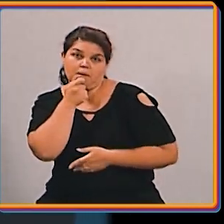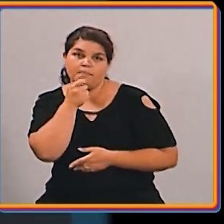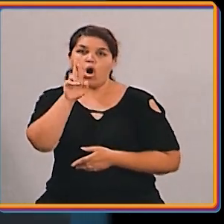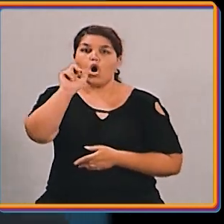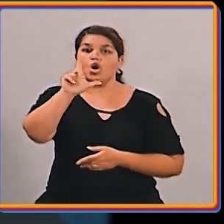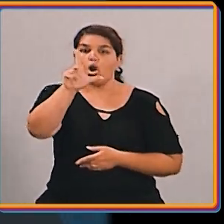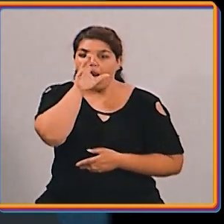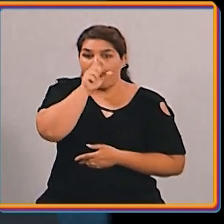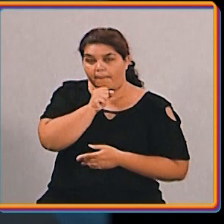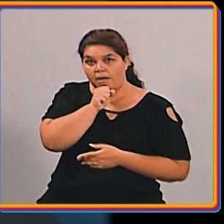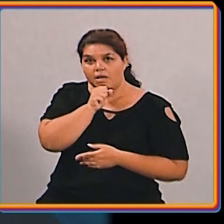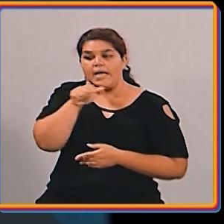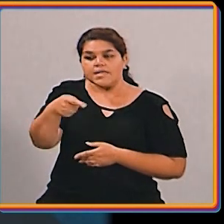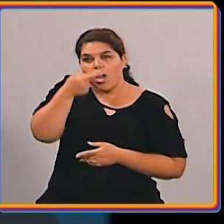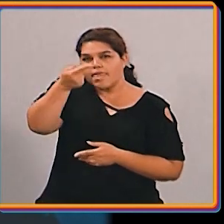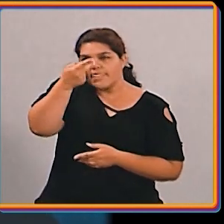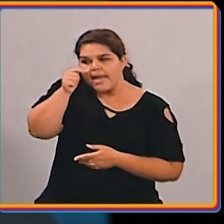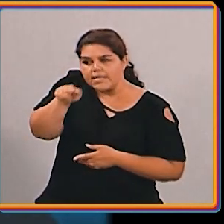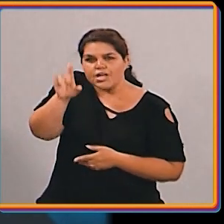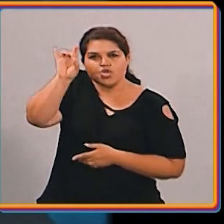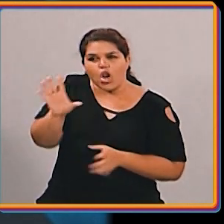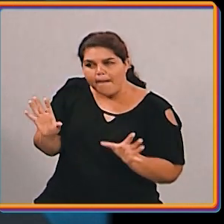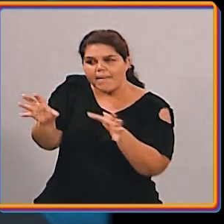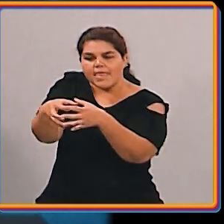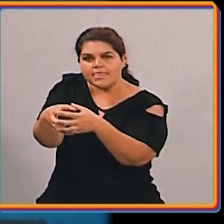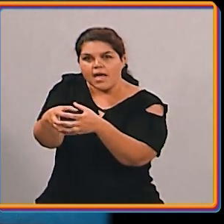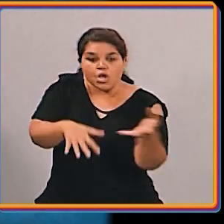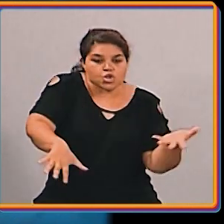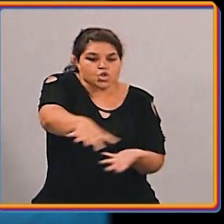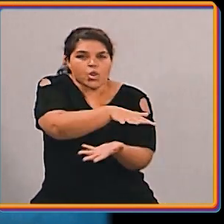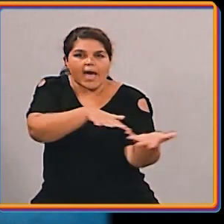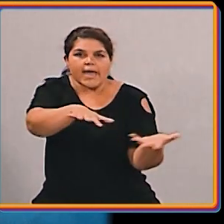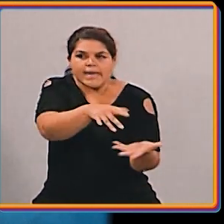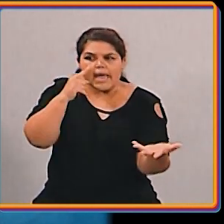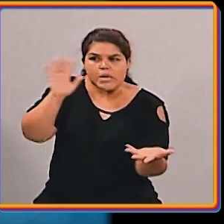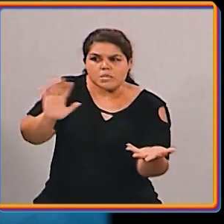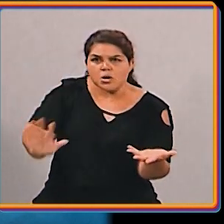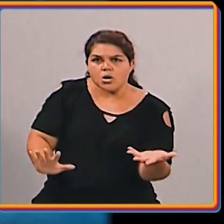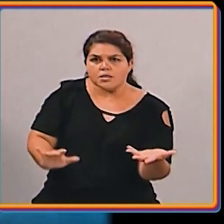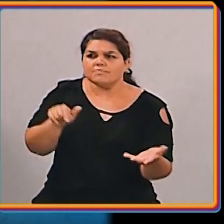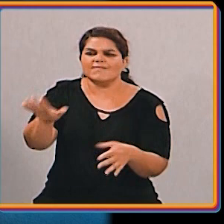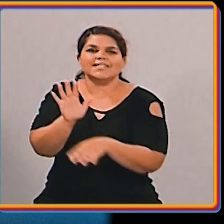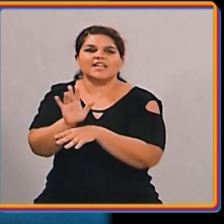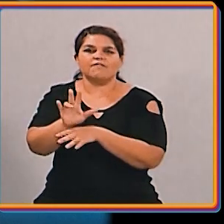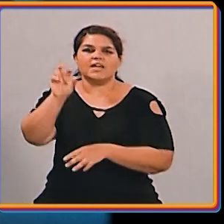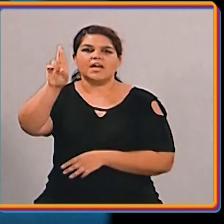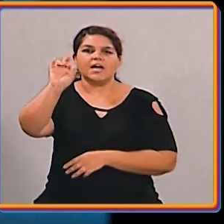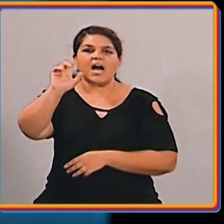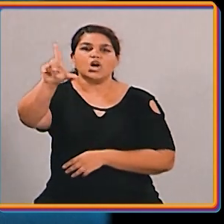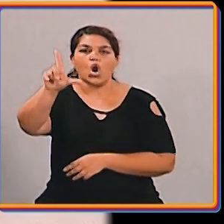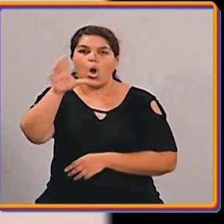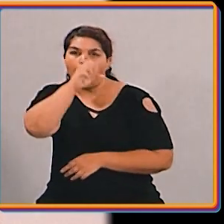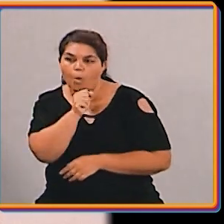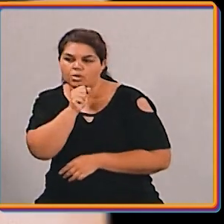que ese partido político represente ciertos intereses que por ahí la ciudadanía no conoce, ¿no? Quienes aportan